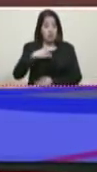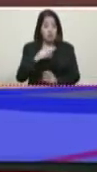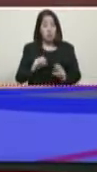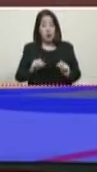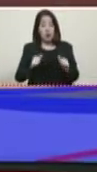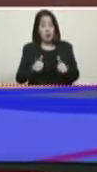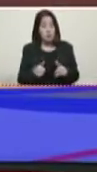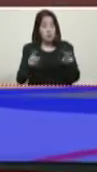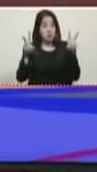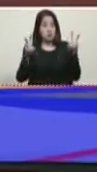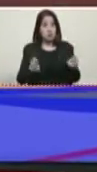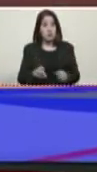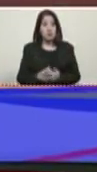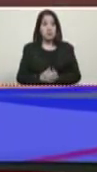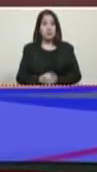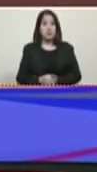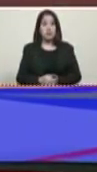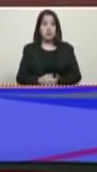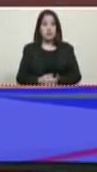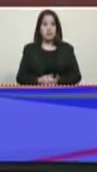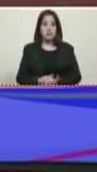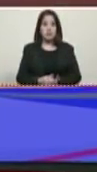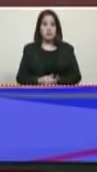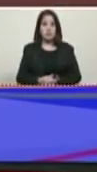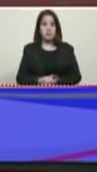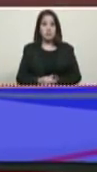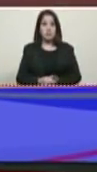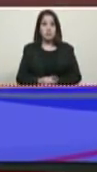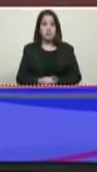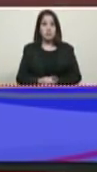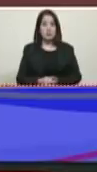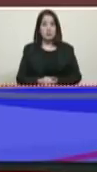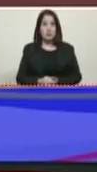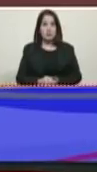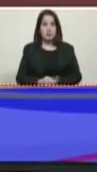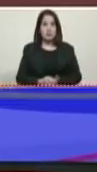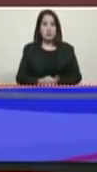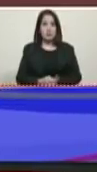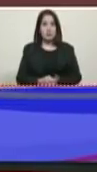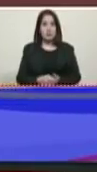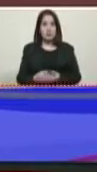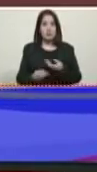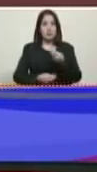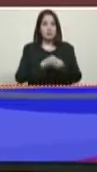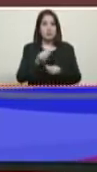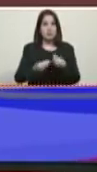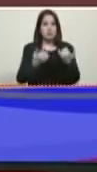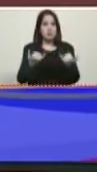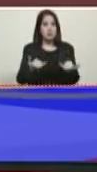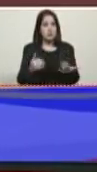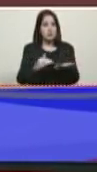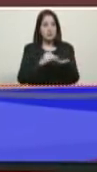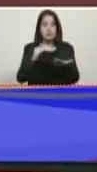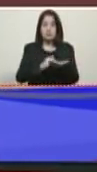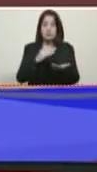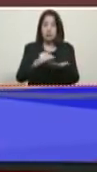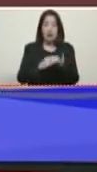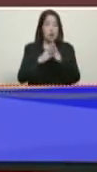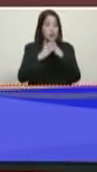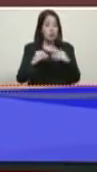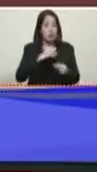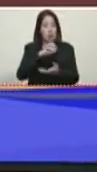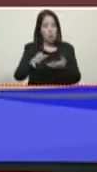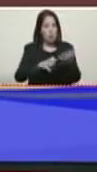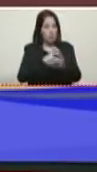para una resurrección de la capacidad creadora para resolver problemas con las uñas